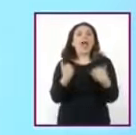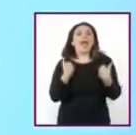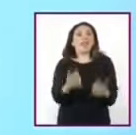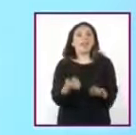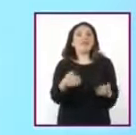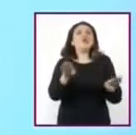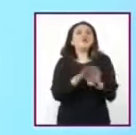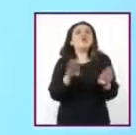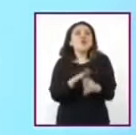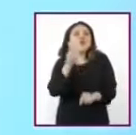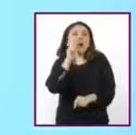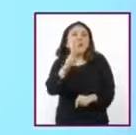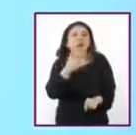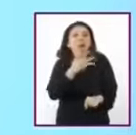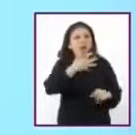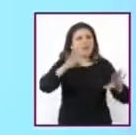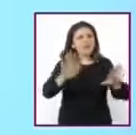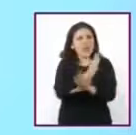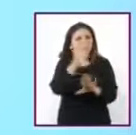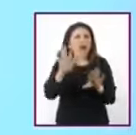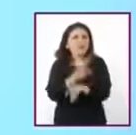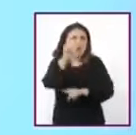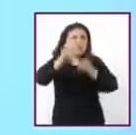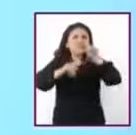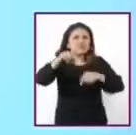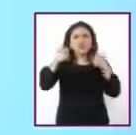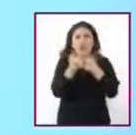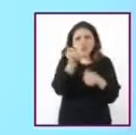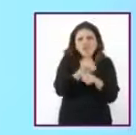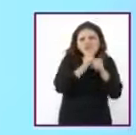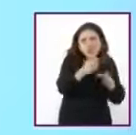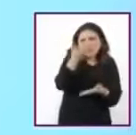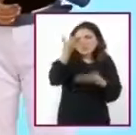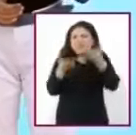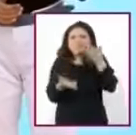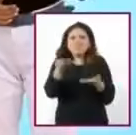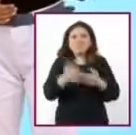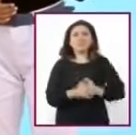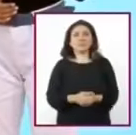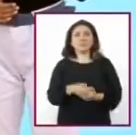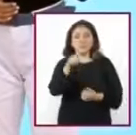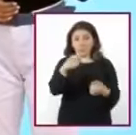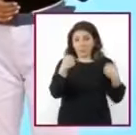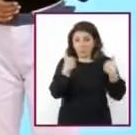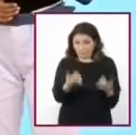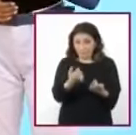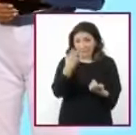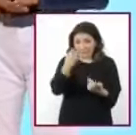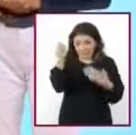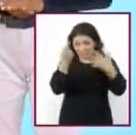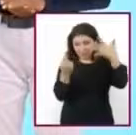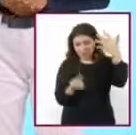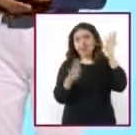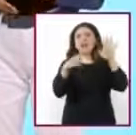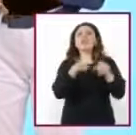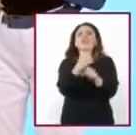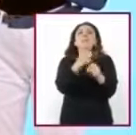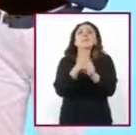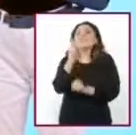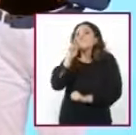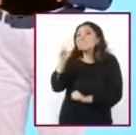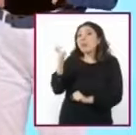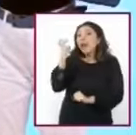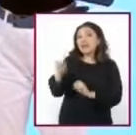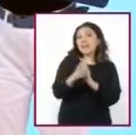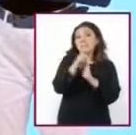mejor forma las variaciones o diferencias que existen entre un dato y otro. Para comprender mejor todo esto, les invitamos a ver